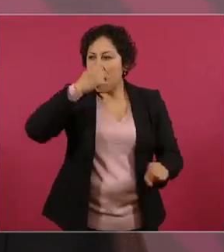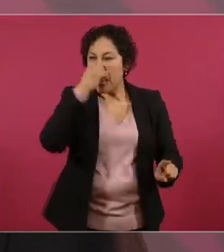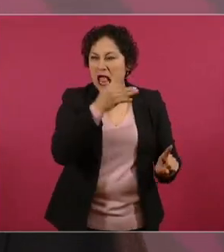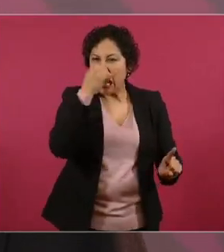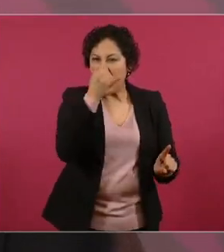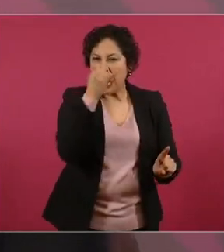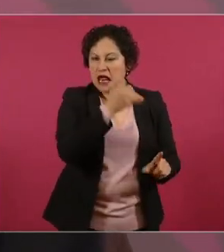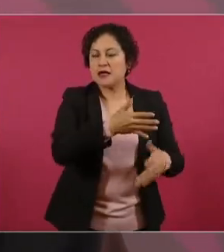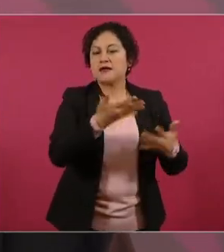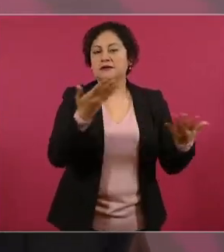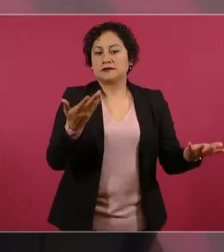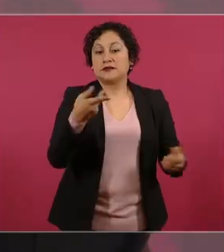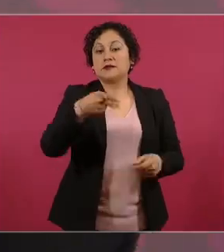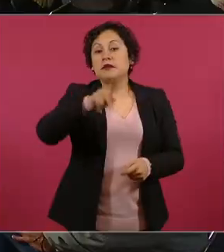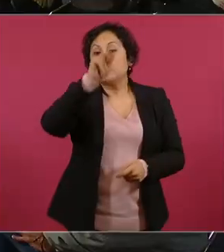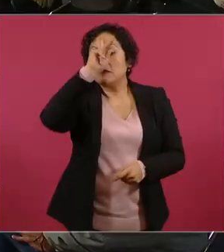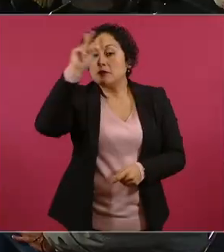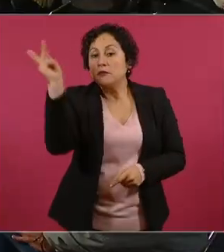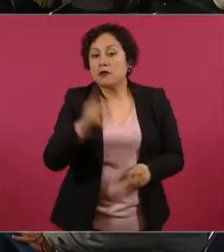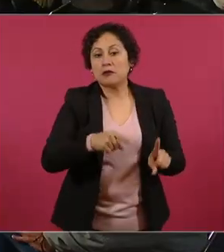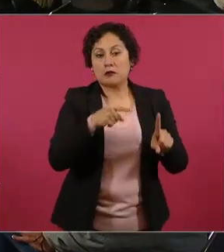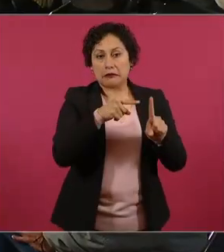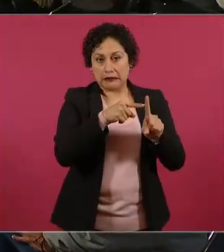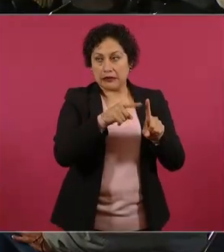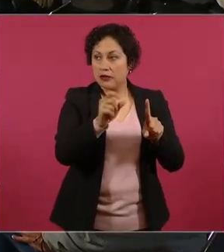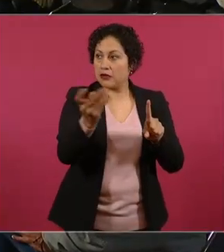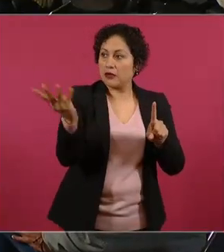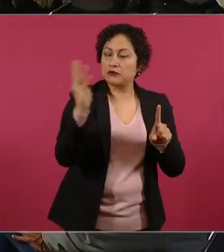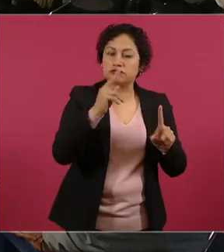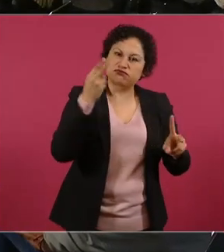le cortan la cabeza,